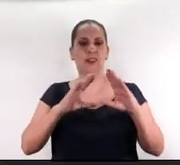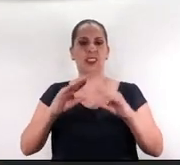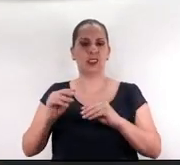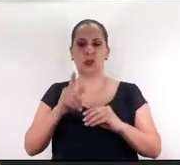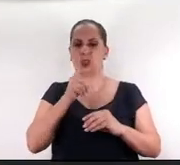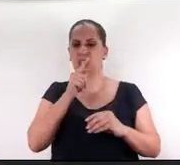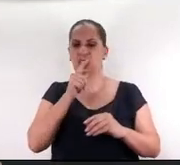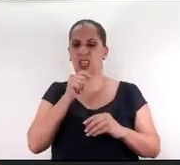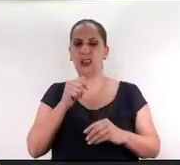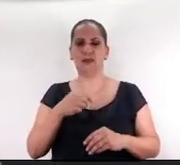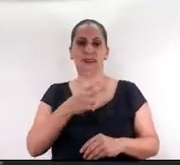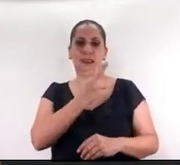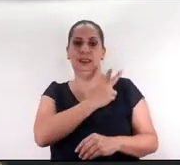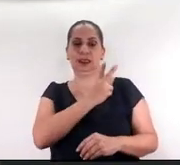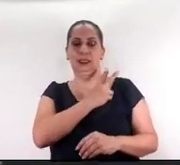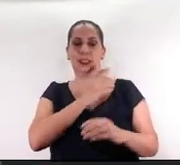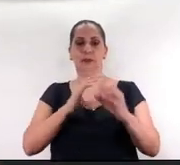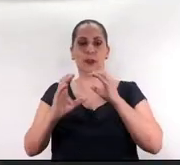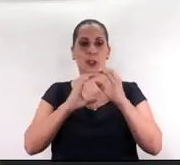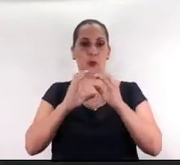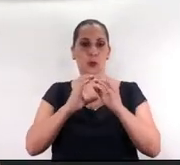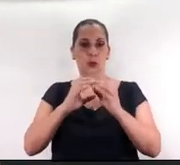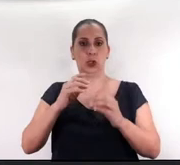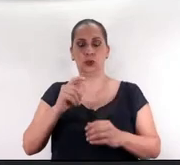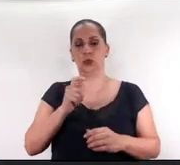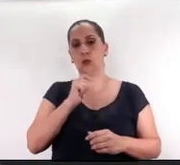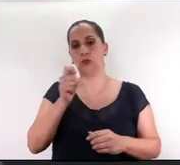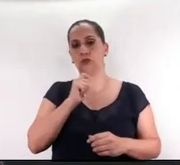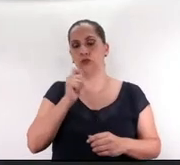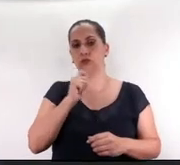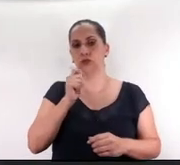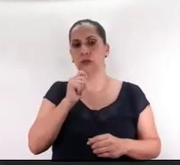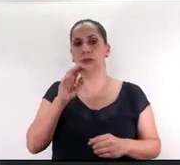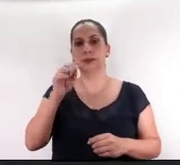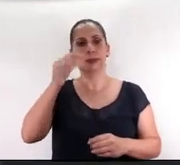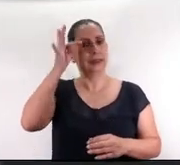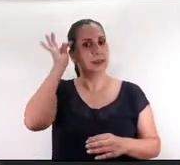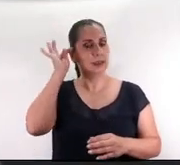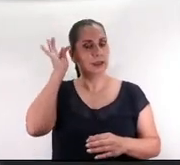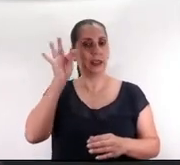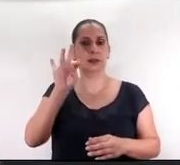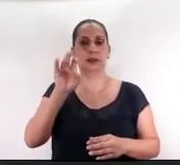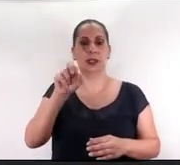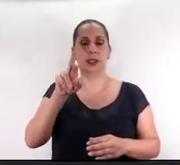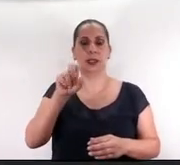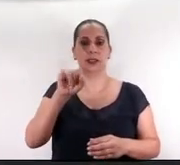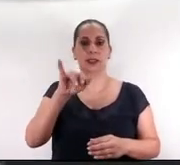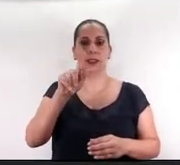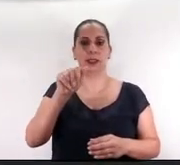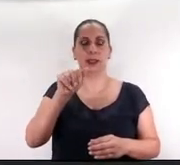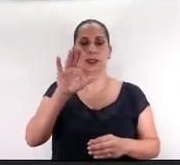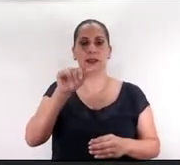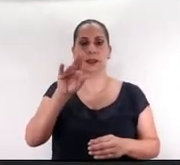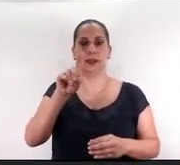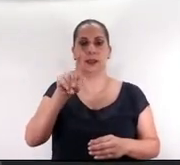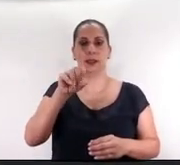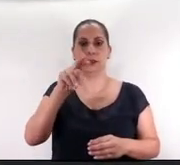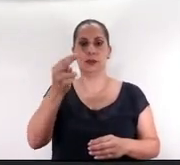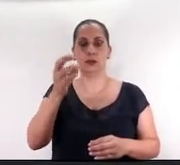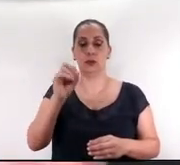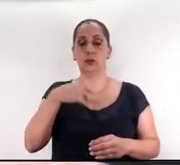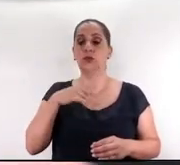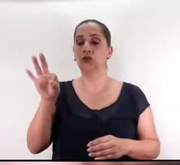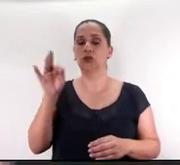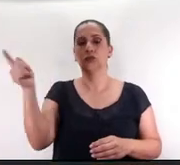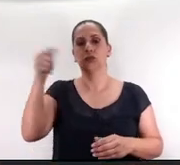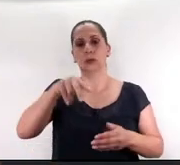dirige la jefa de comunicación y prensa del CEFIA, la periodista Teresita Cedeño Rodríguez, a quien invito nos acompañe al escenario